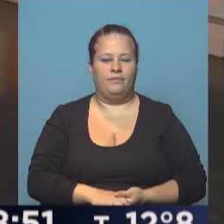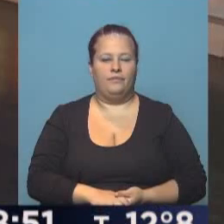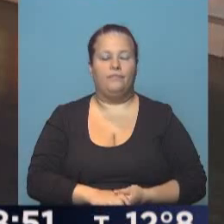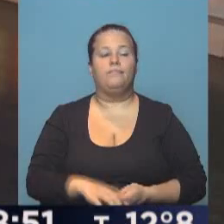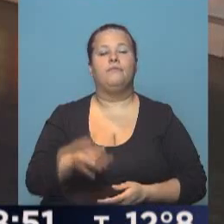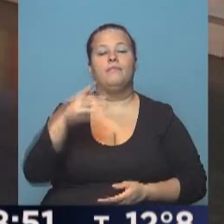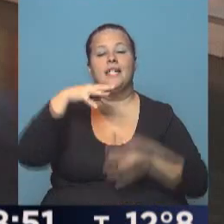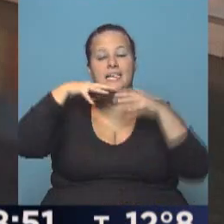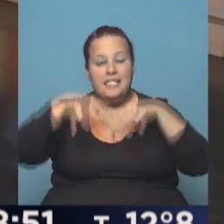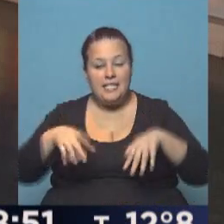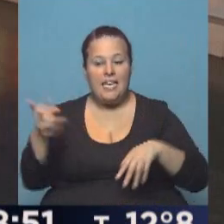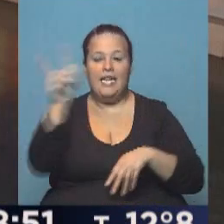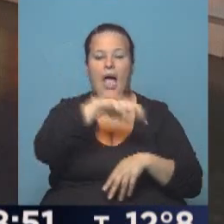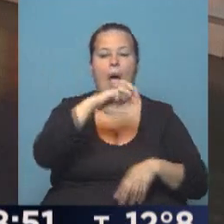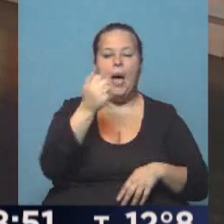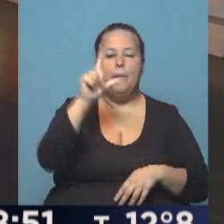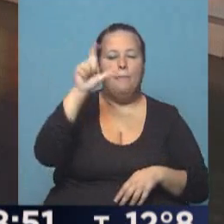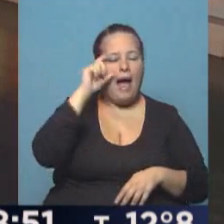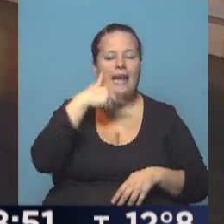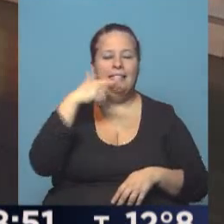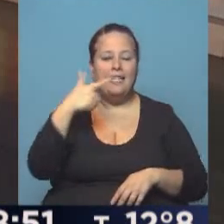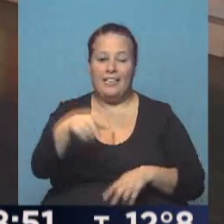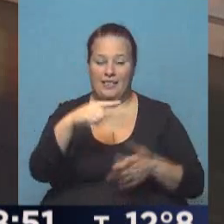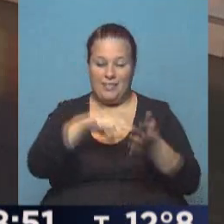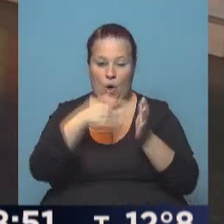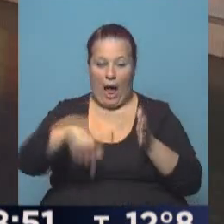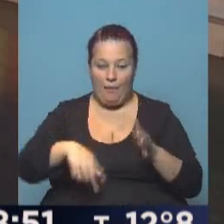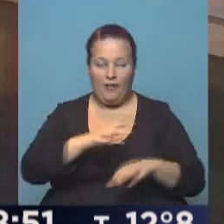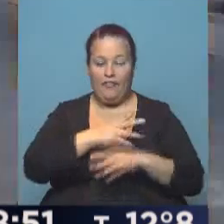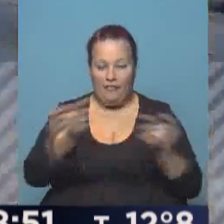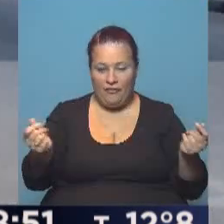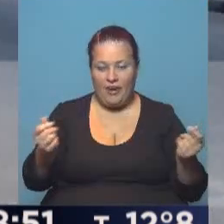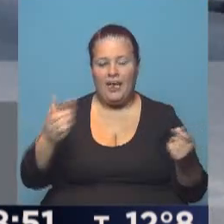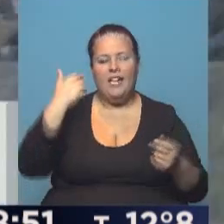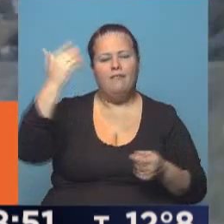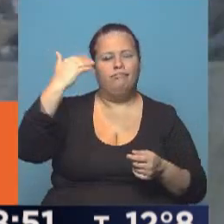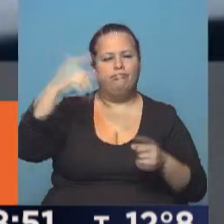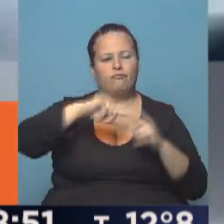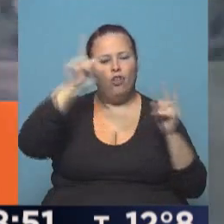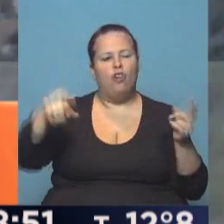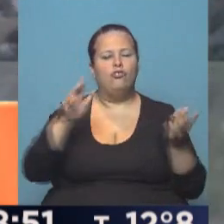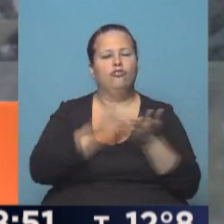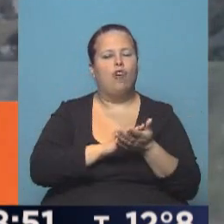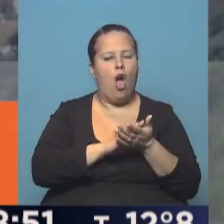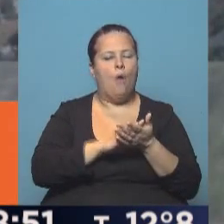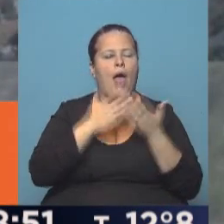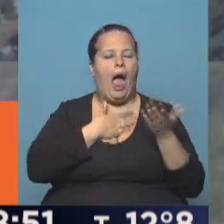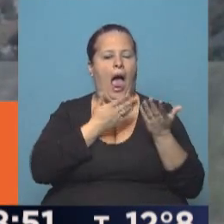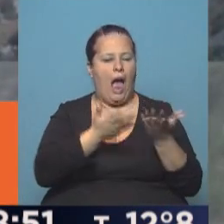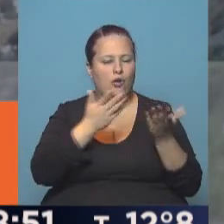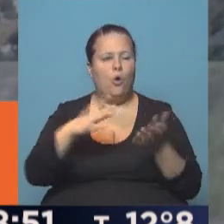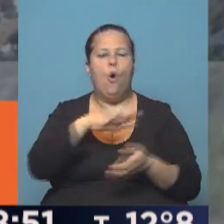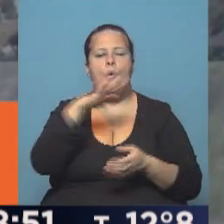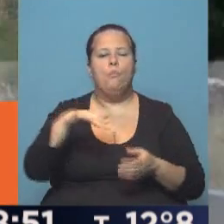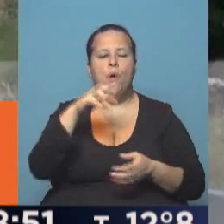y siria- vamos a palestina porque porque se cerró aquí en la ciudad de buenos aires- las jornadas sobre la solidaridad con